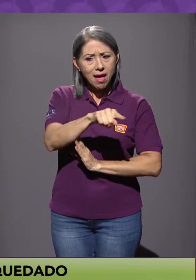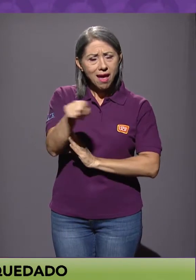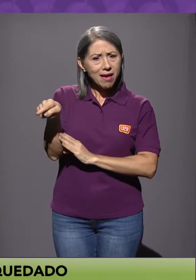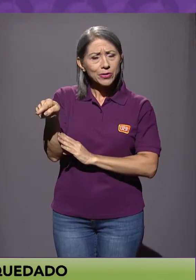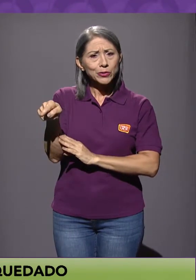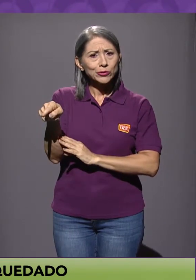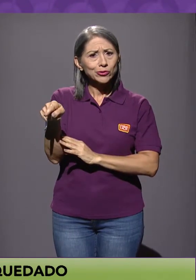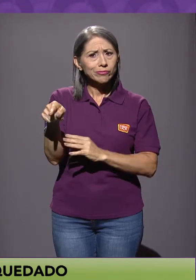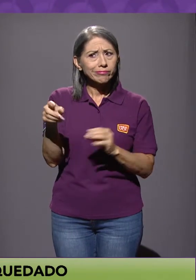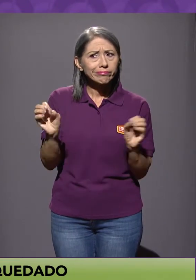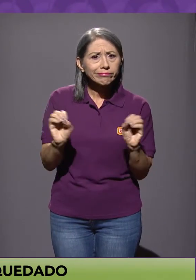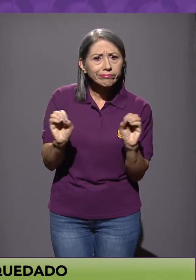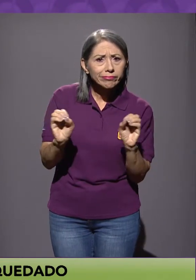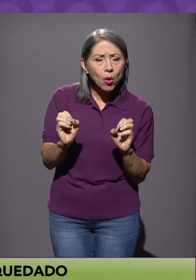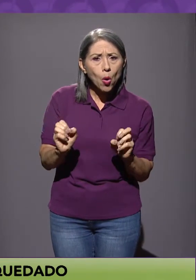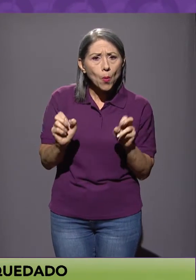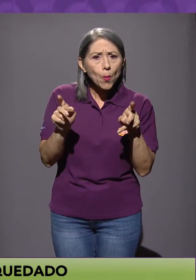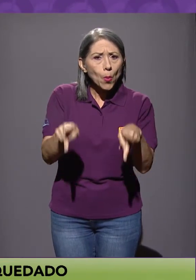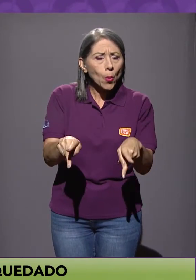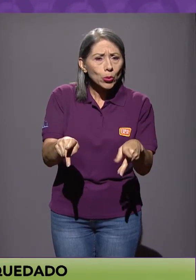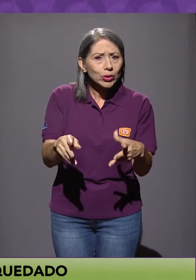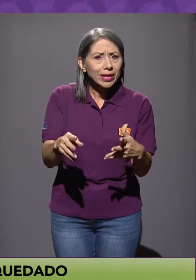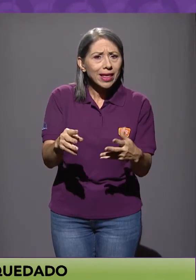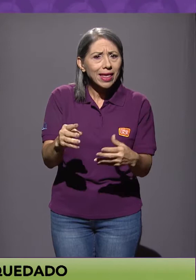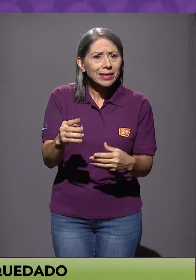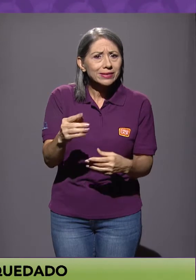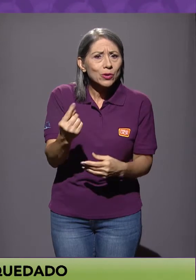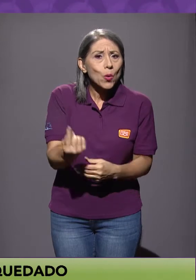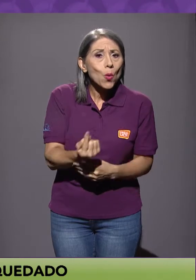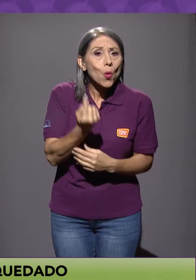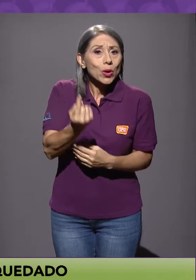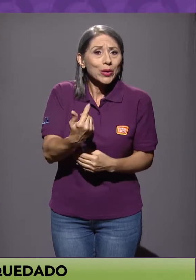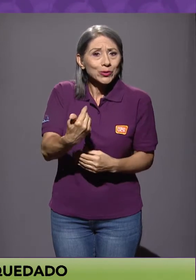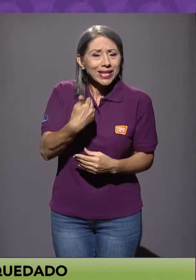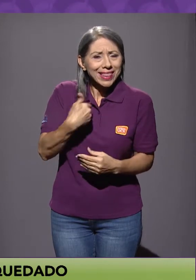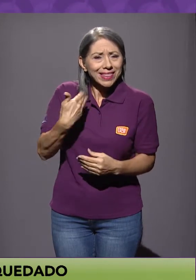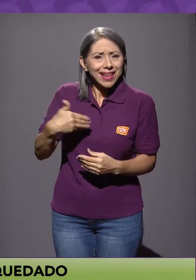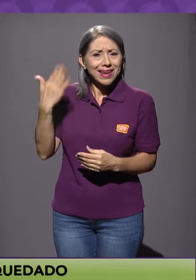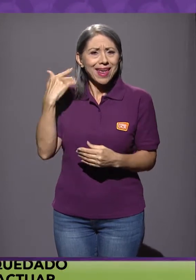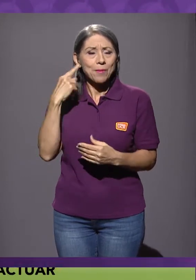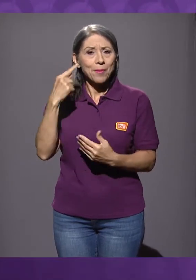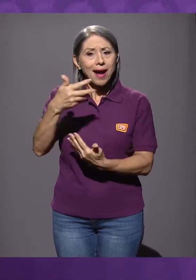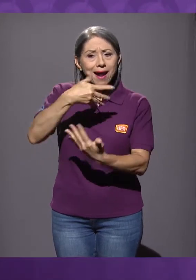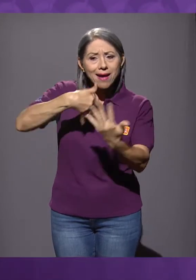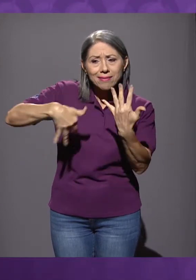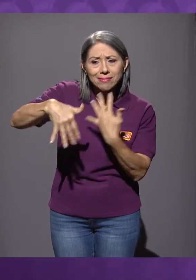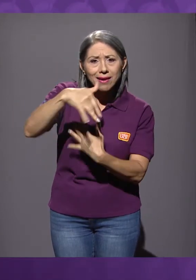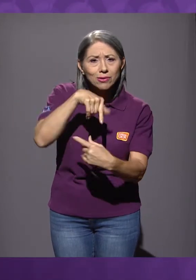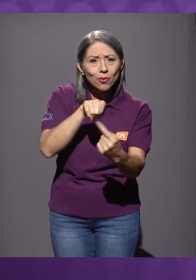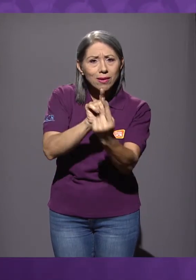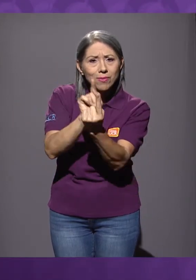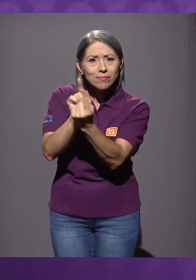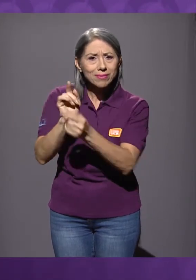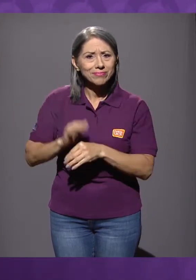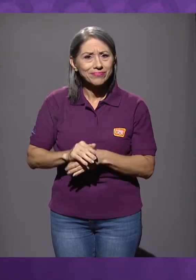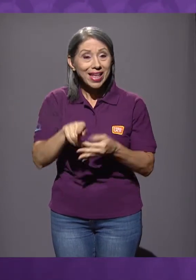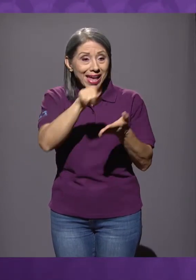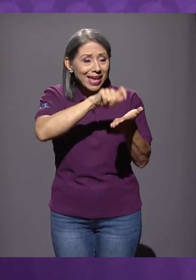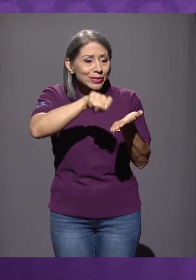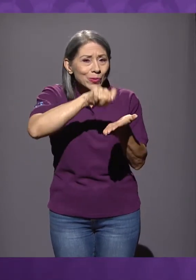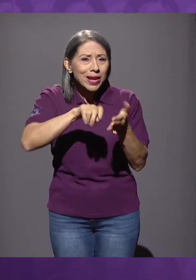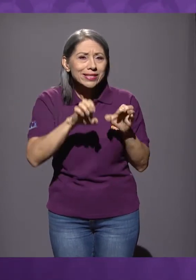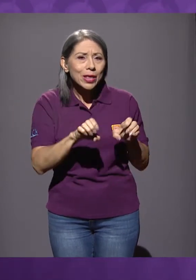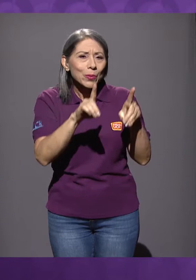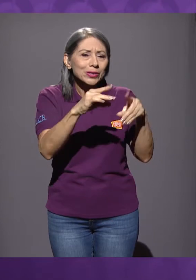se han quedado sin los espacios únicos que tenían para interactuar o para encontrarse. Las escuelas de